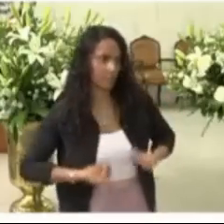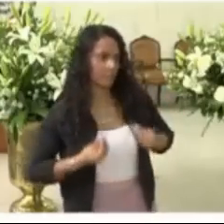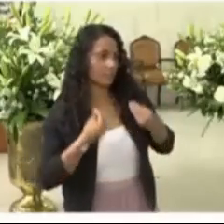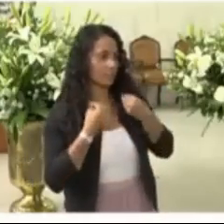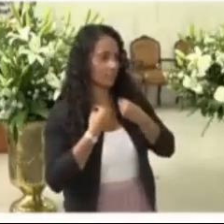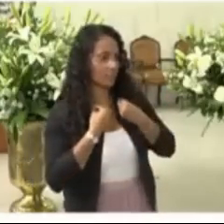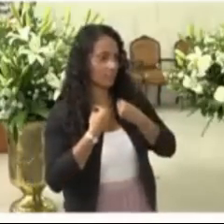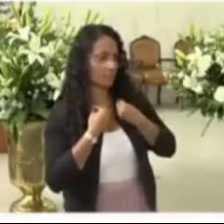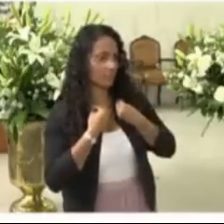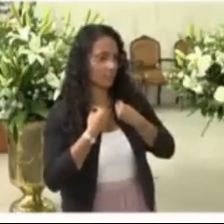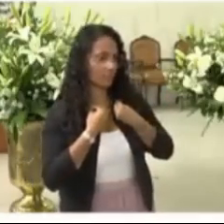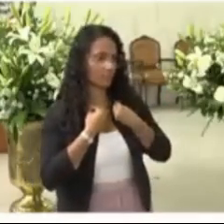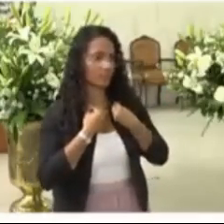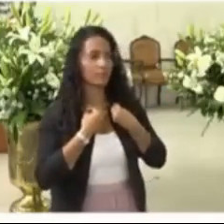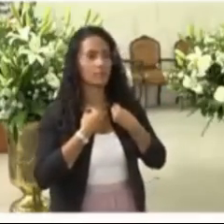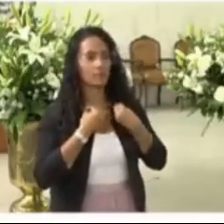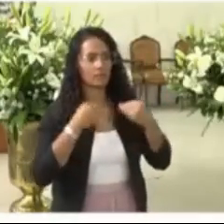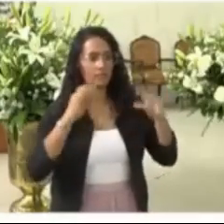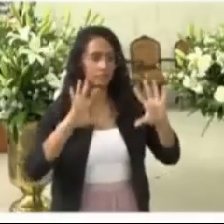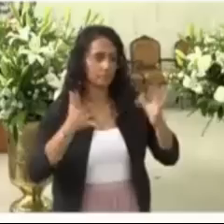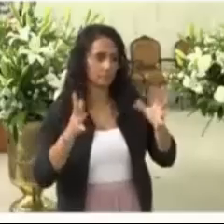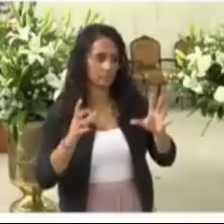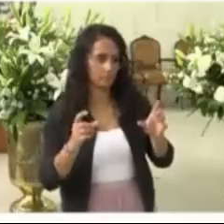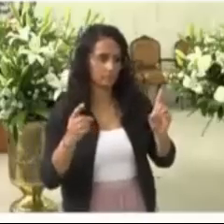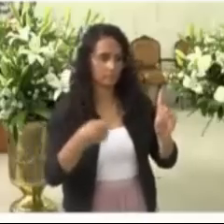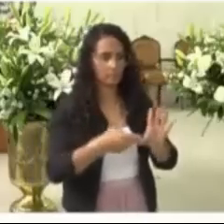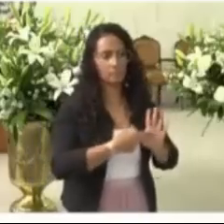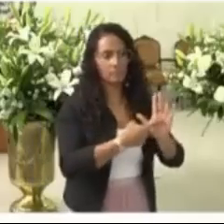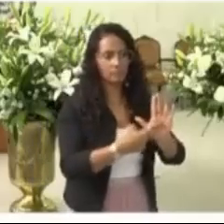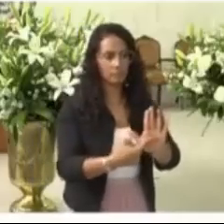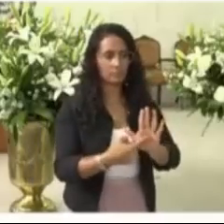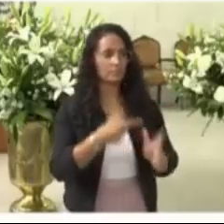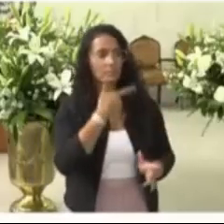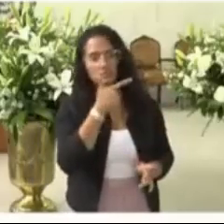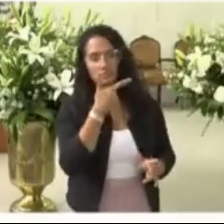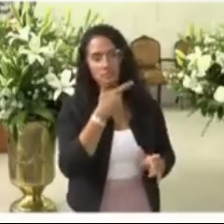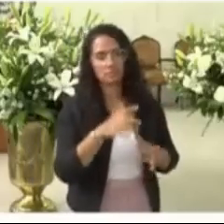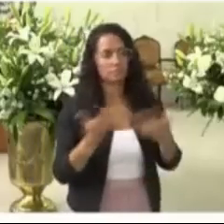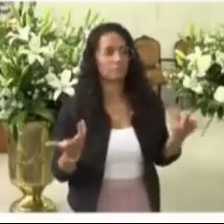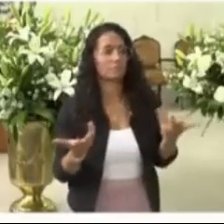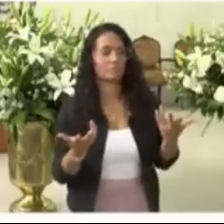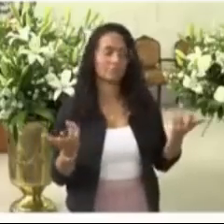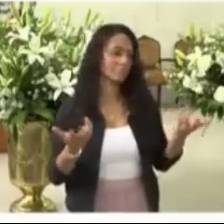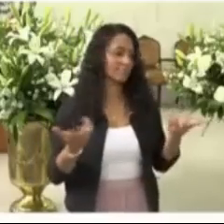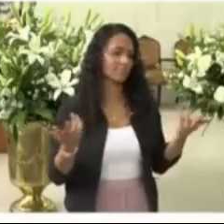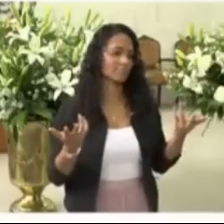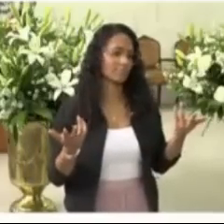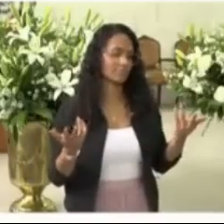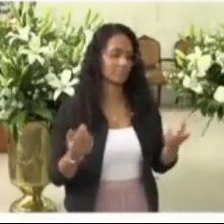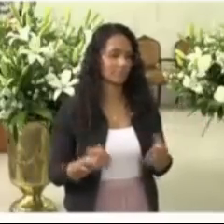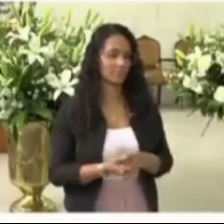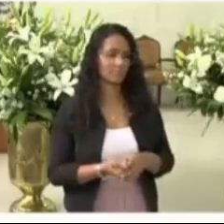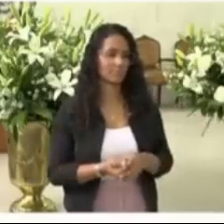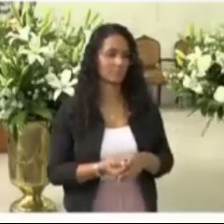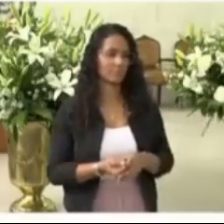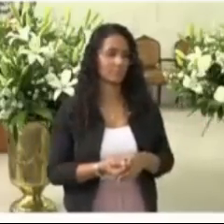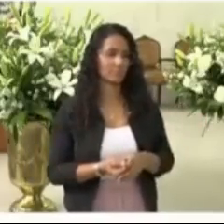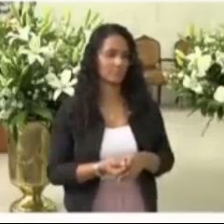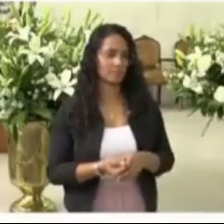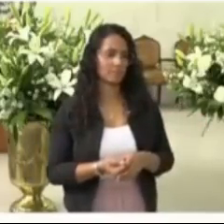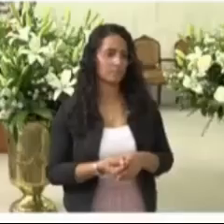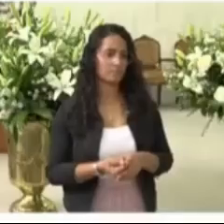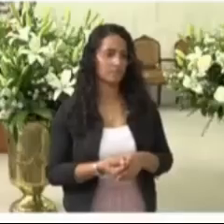Quiere ya salir del closet. No sé qué hacer. Y sin duda,